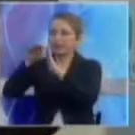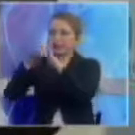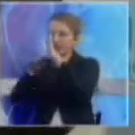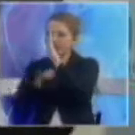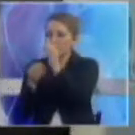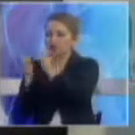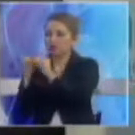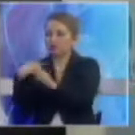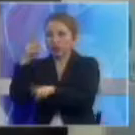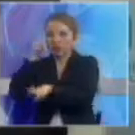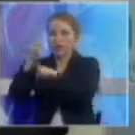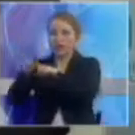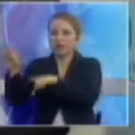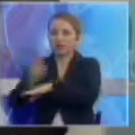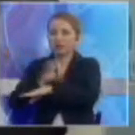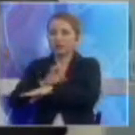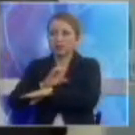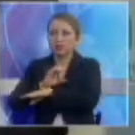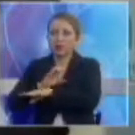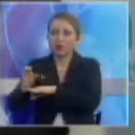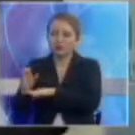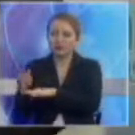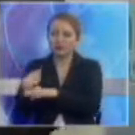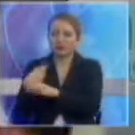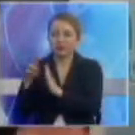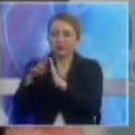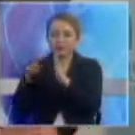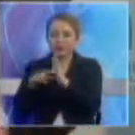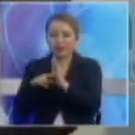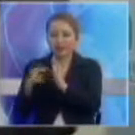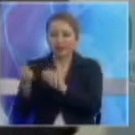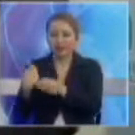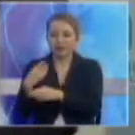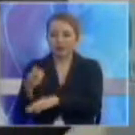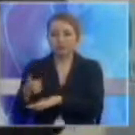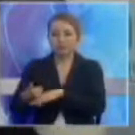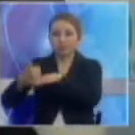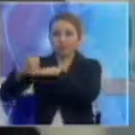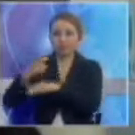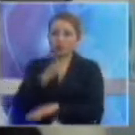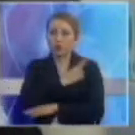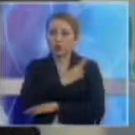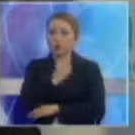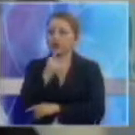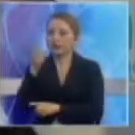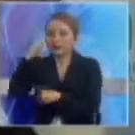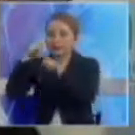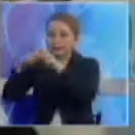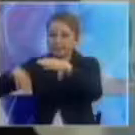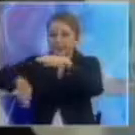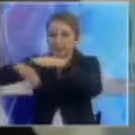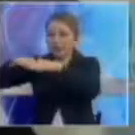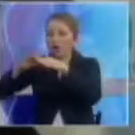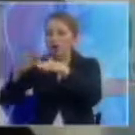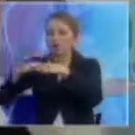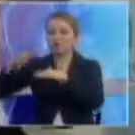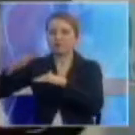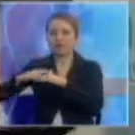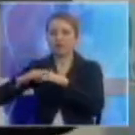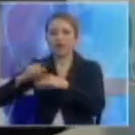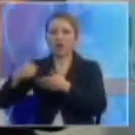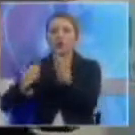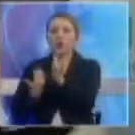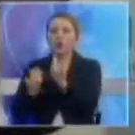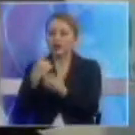docente regulado por el Consejo de Educación Superior, y en donde se establecen los salarios máximos y mínimos en